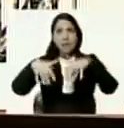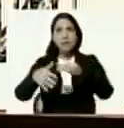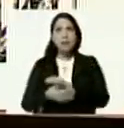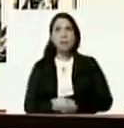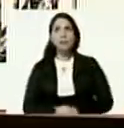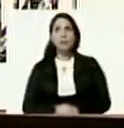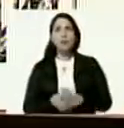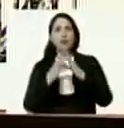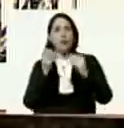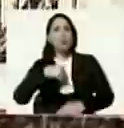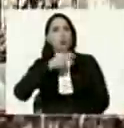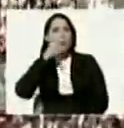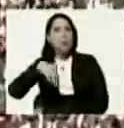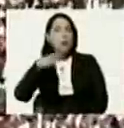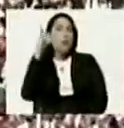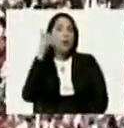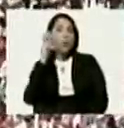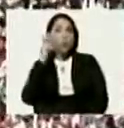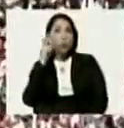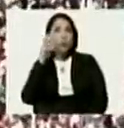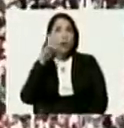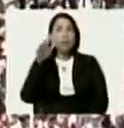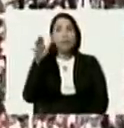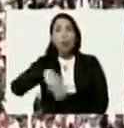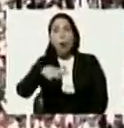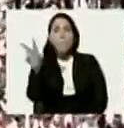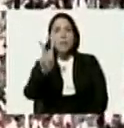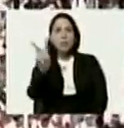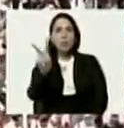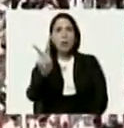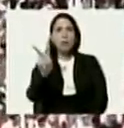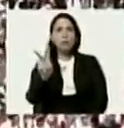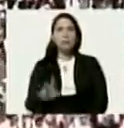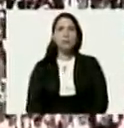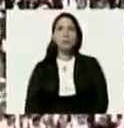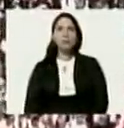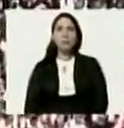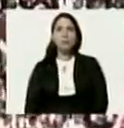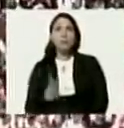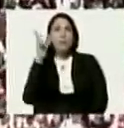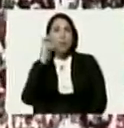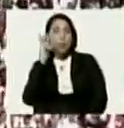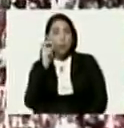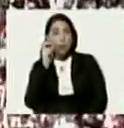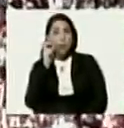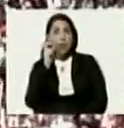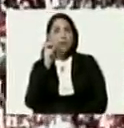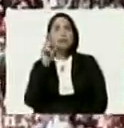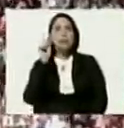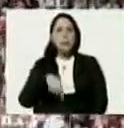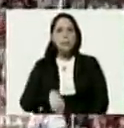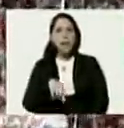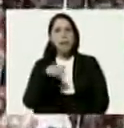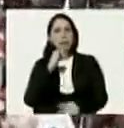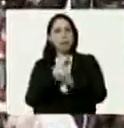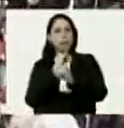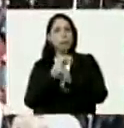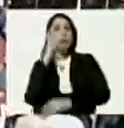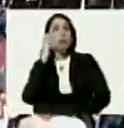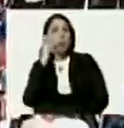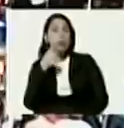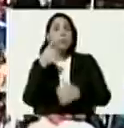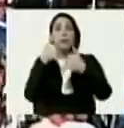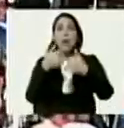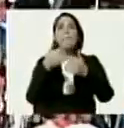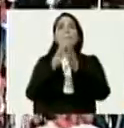Todo nuestro pueblo que nos escucha a nivel nacional, que nos escucha a nivel de las redes sociales. Escúchenme bien los que vienen bajando